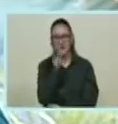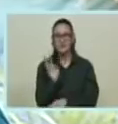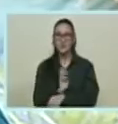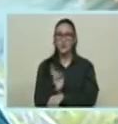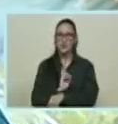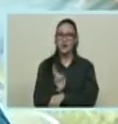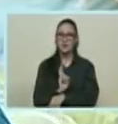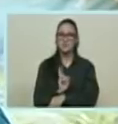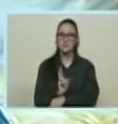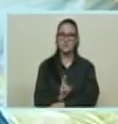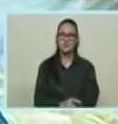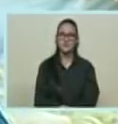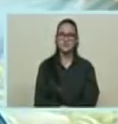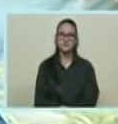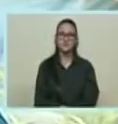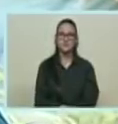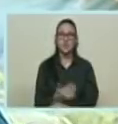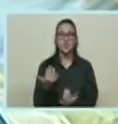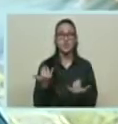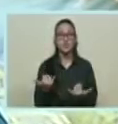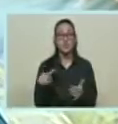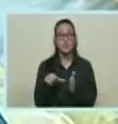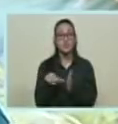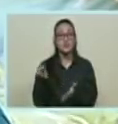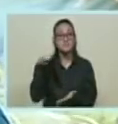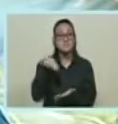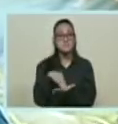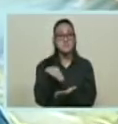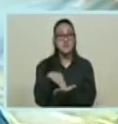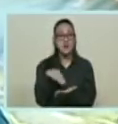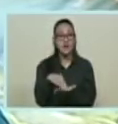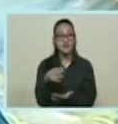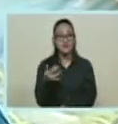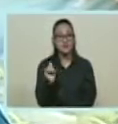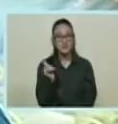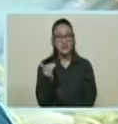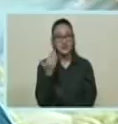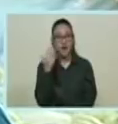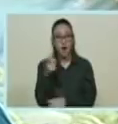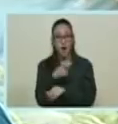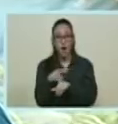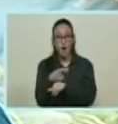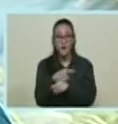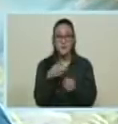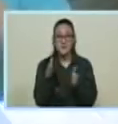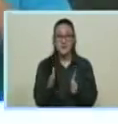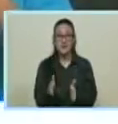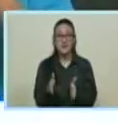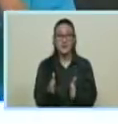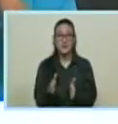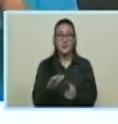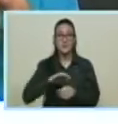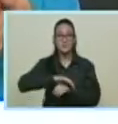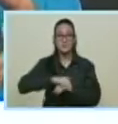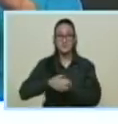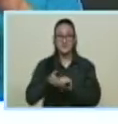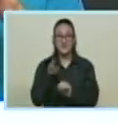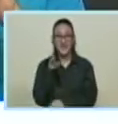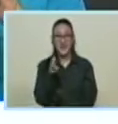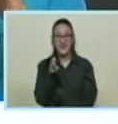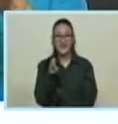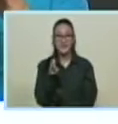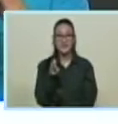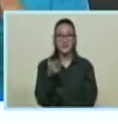inmediata. Allá en el estado Miranda se encuentra nuestro querido gobernador Héctor